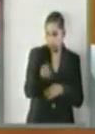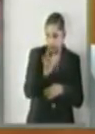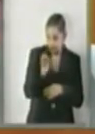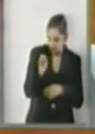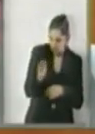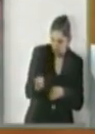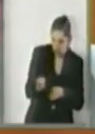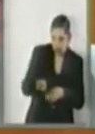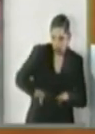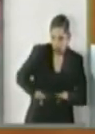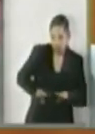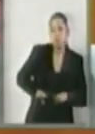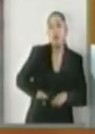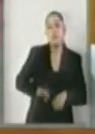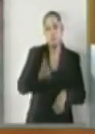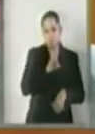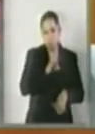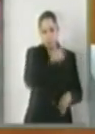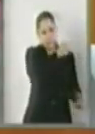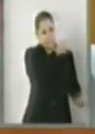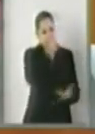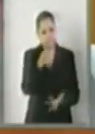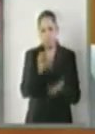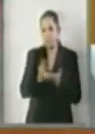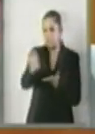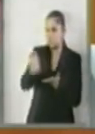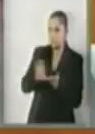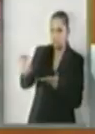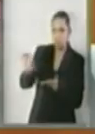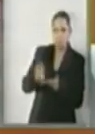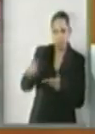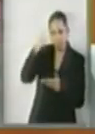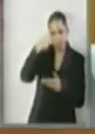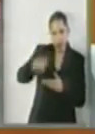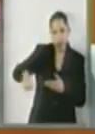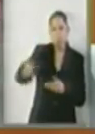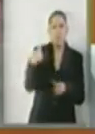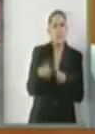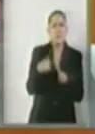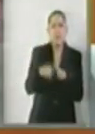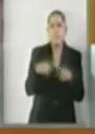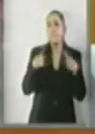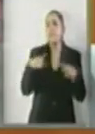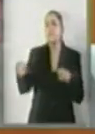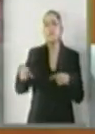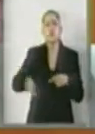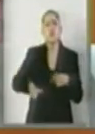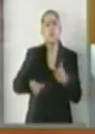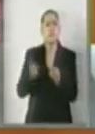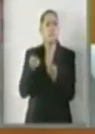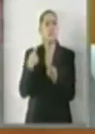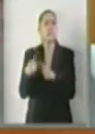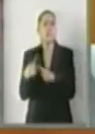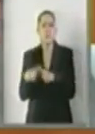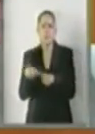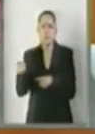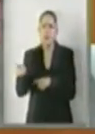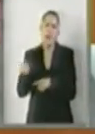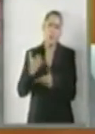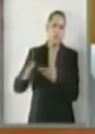fondos metropolitanos, sin distinciones entre quienes gobiernen la entidad y los municipios de las